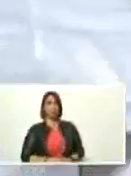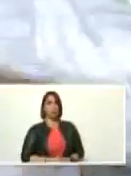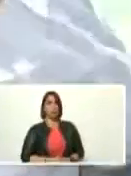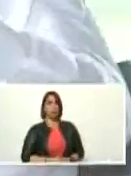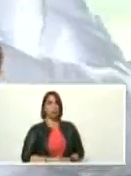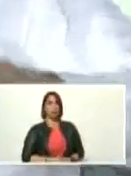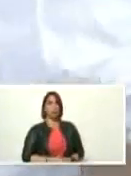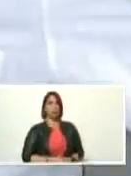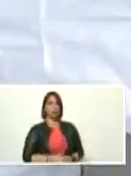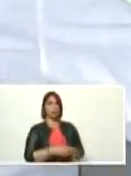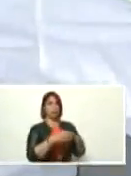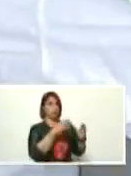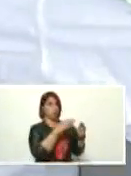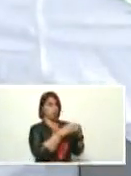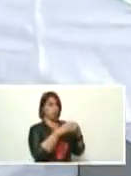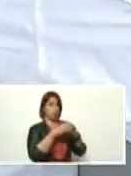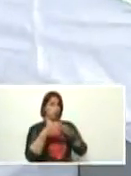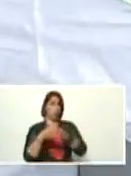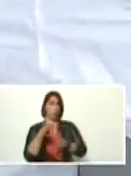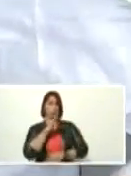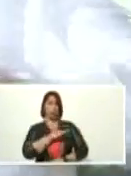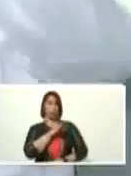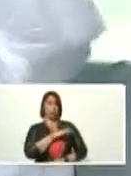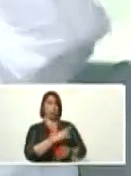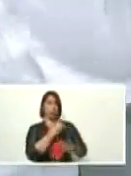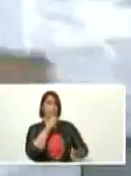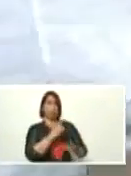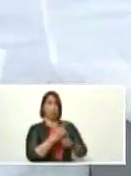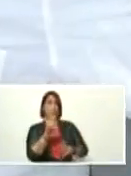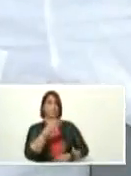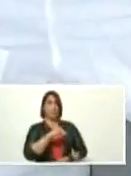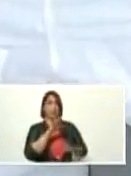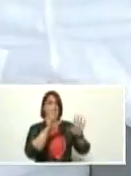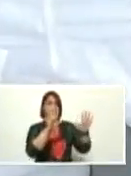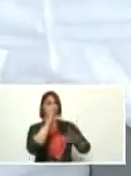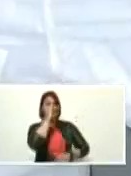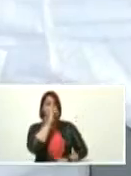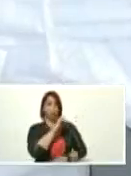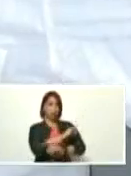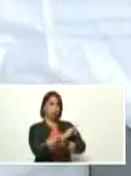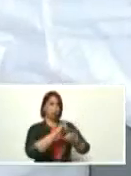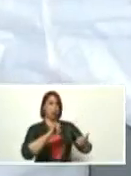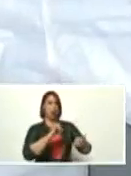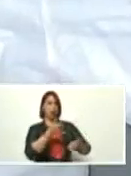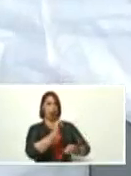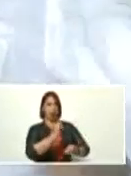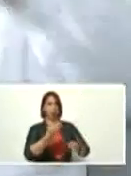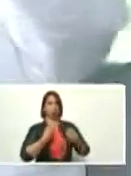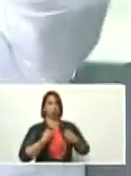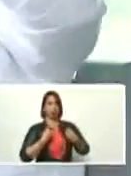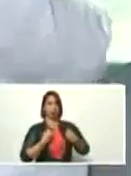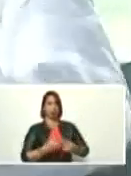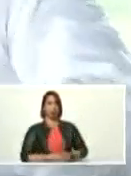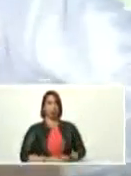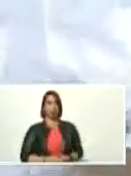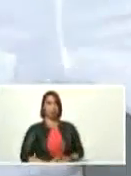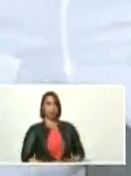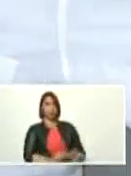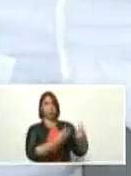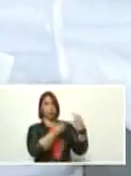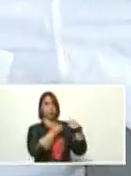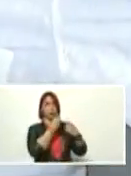Esa organización social, esta red, con más de 10 años ya de existencia, es la responsable